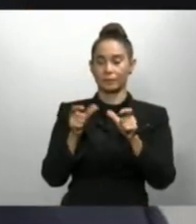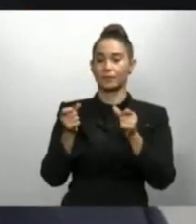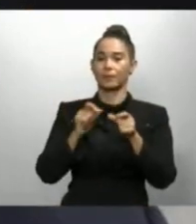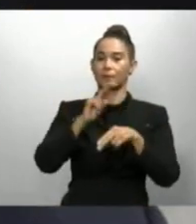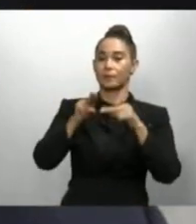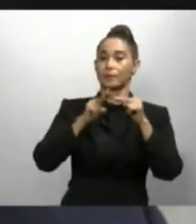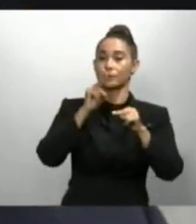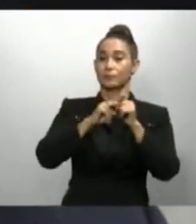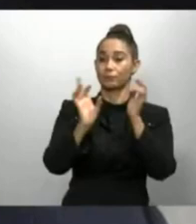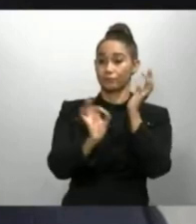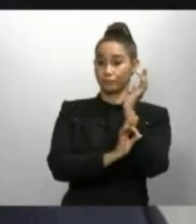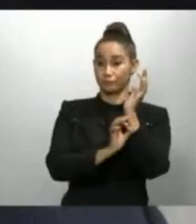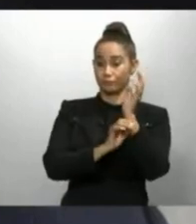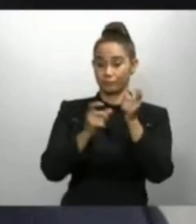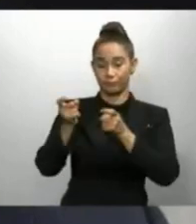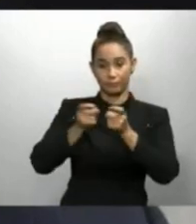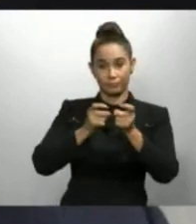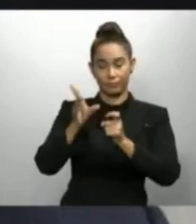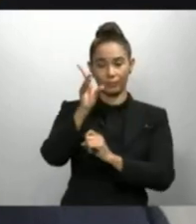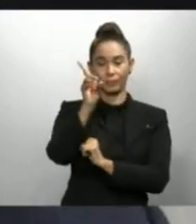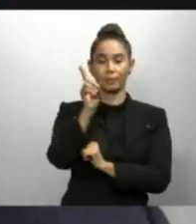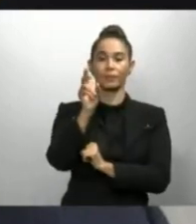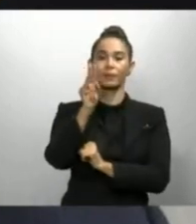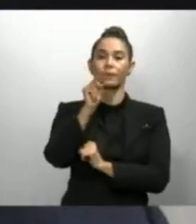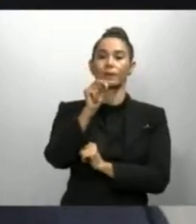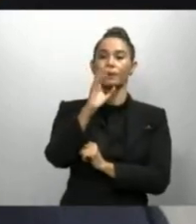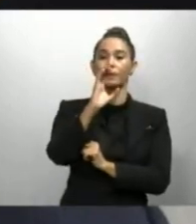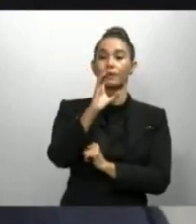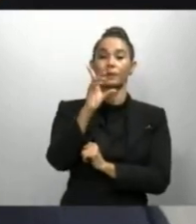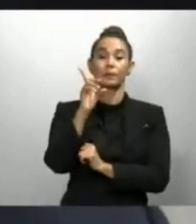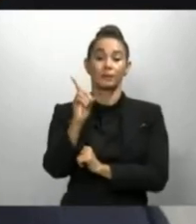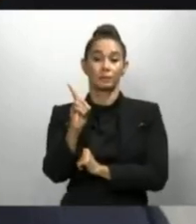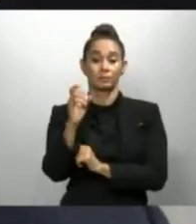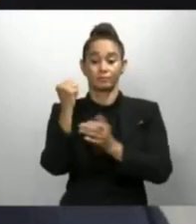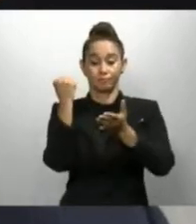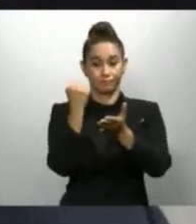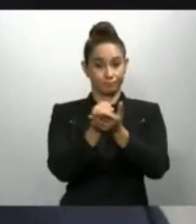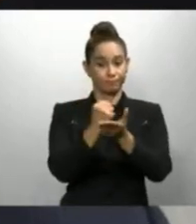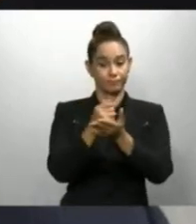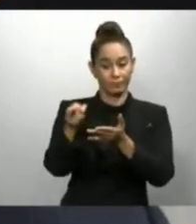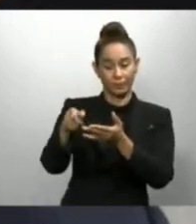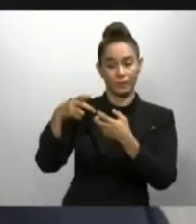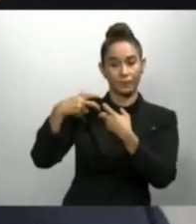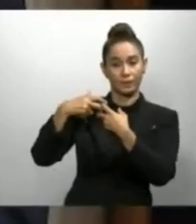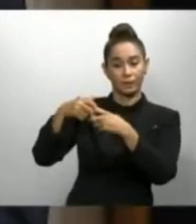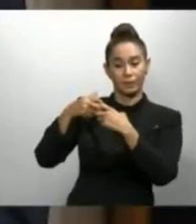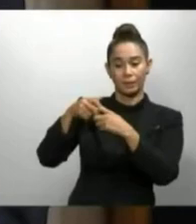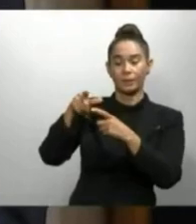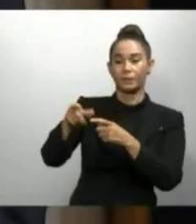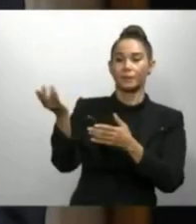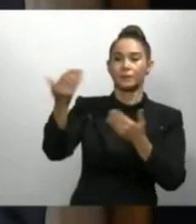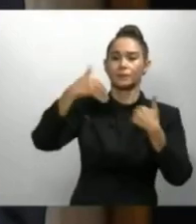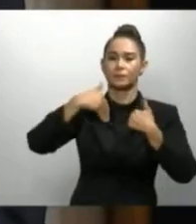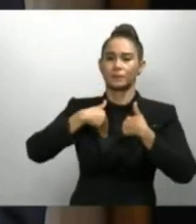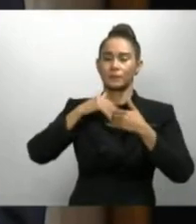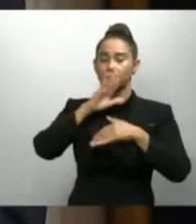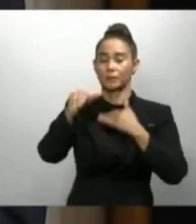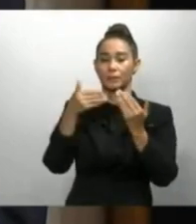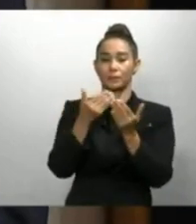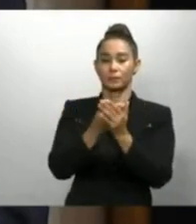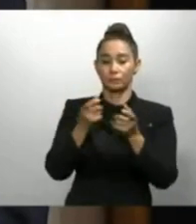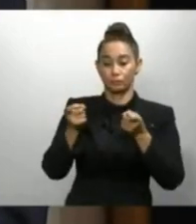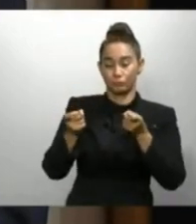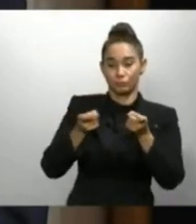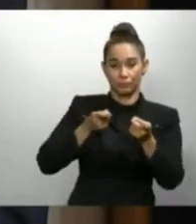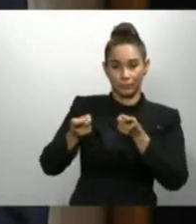de Drogas, DNCD, que certifique que la empresa de que se trata cuenta con las medidas de